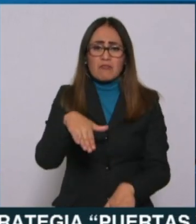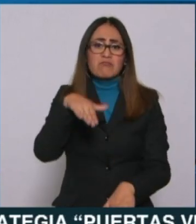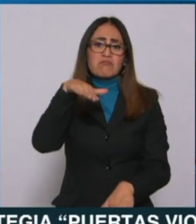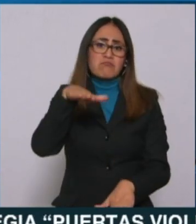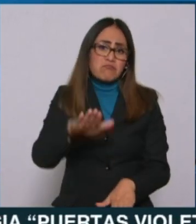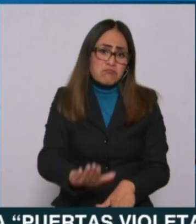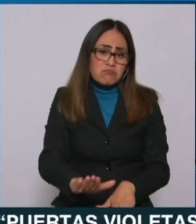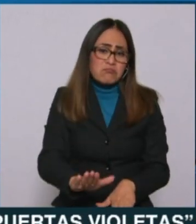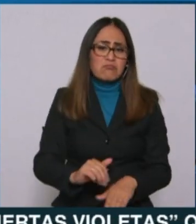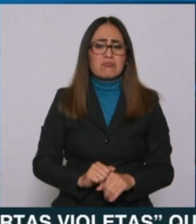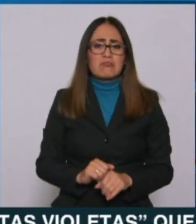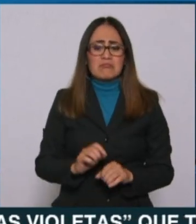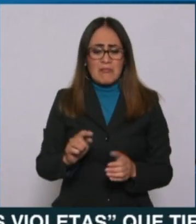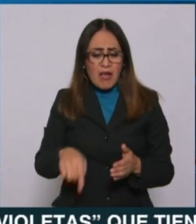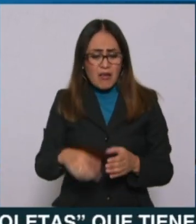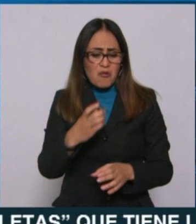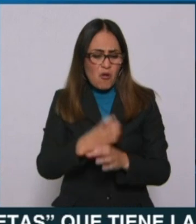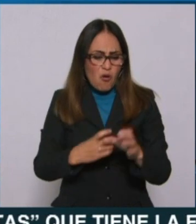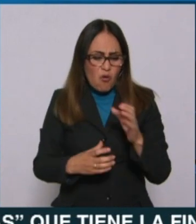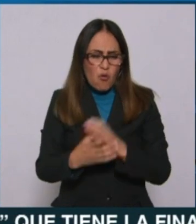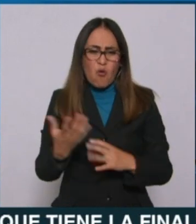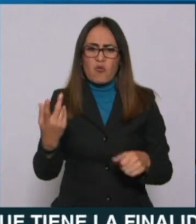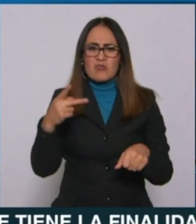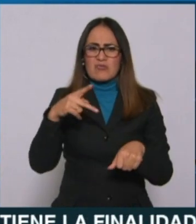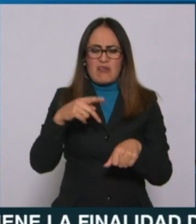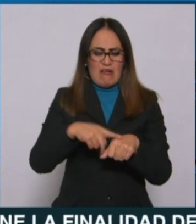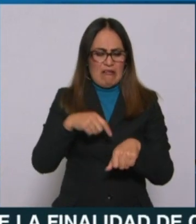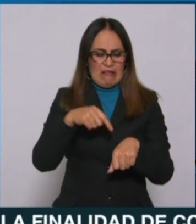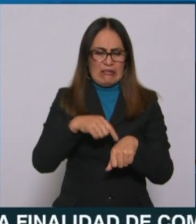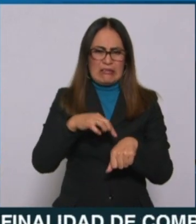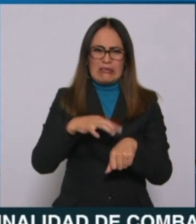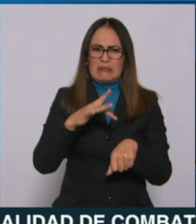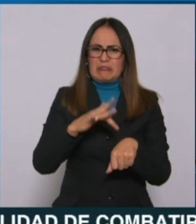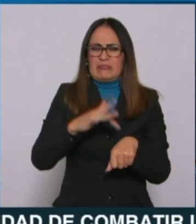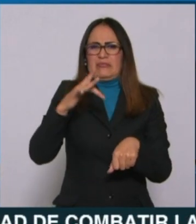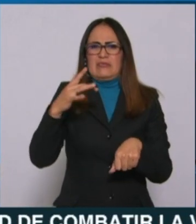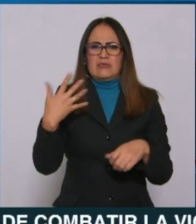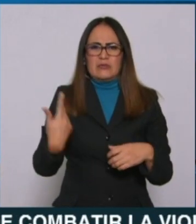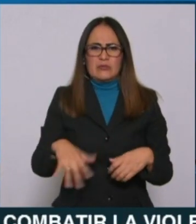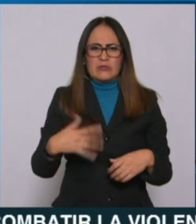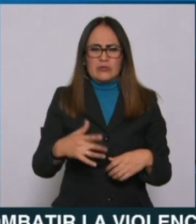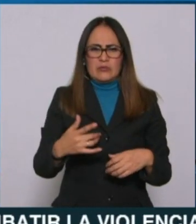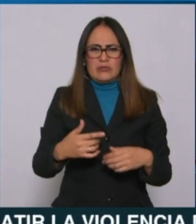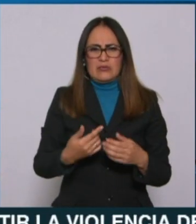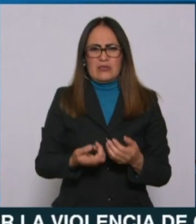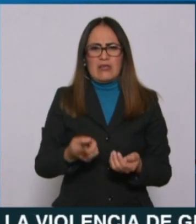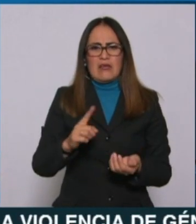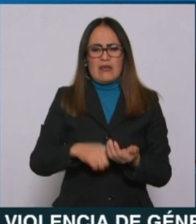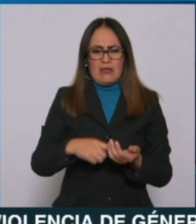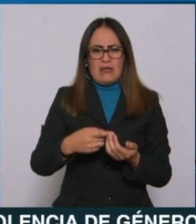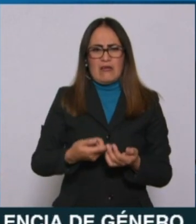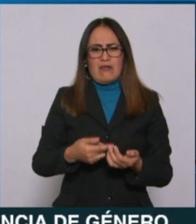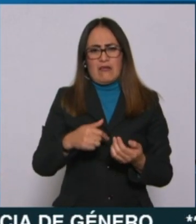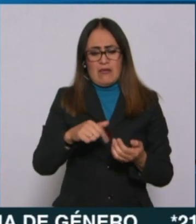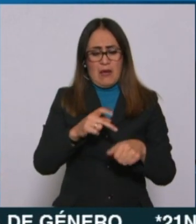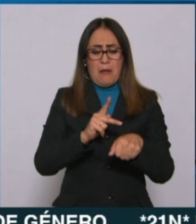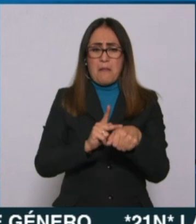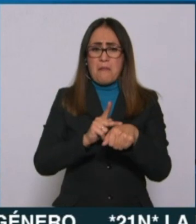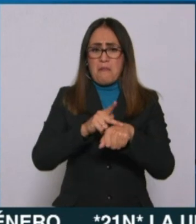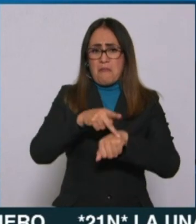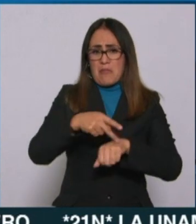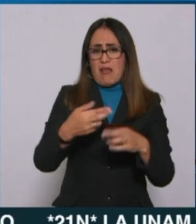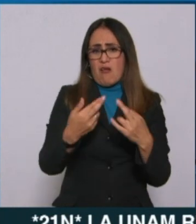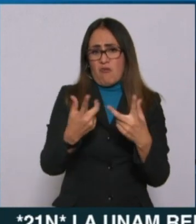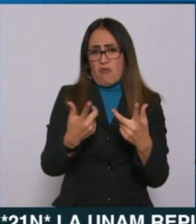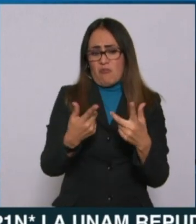pisar cualquier objeto contundente, punzante, y se rompe la integridad de la piel y ahí